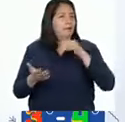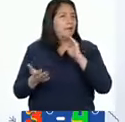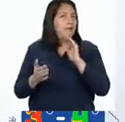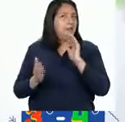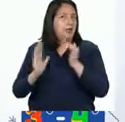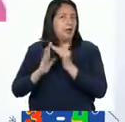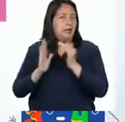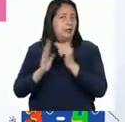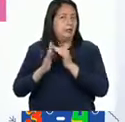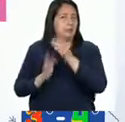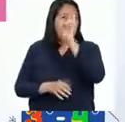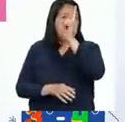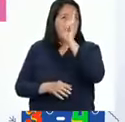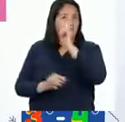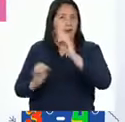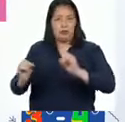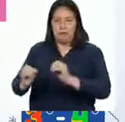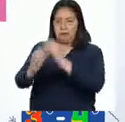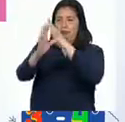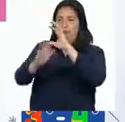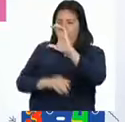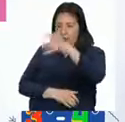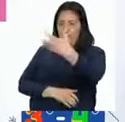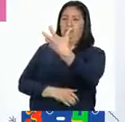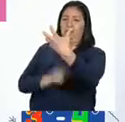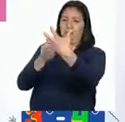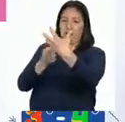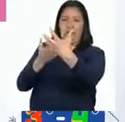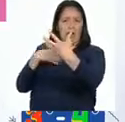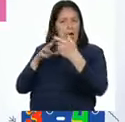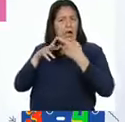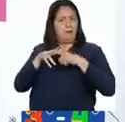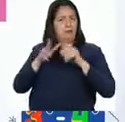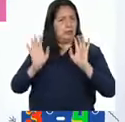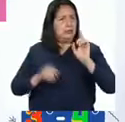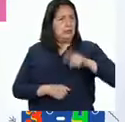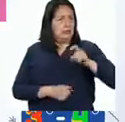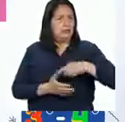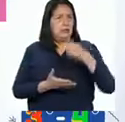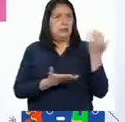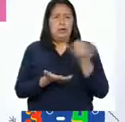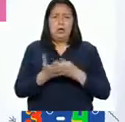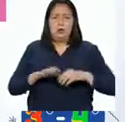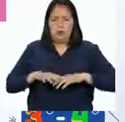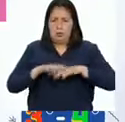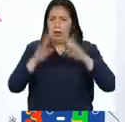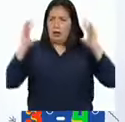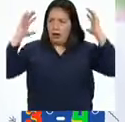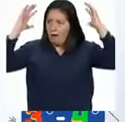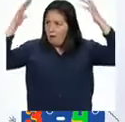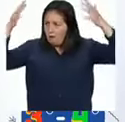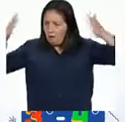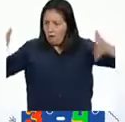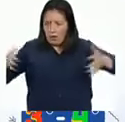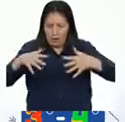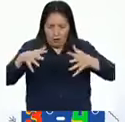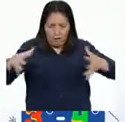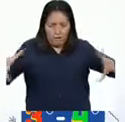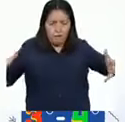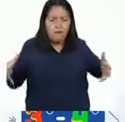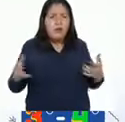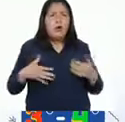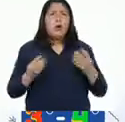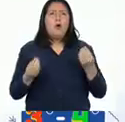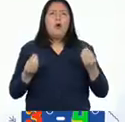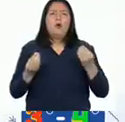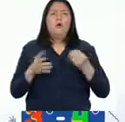profesora de ballet, mediante una videollamada, me decía que antes de comenzar tenía que dibujar una esfera alrededor mío. Con los